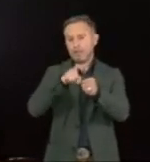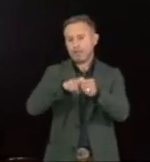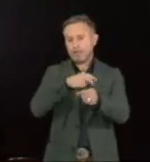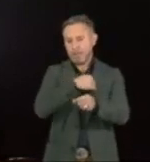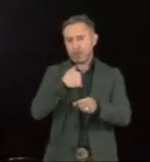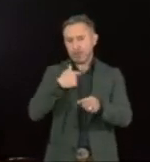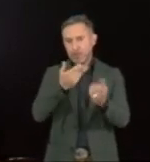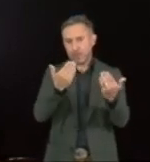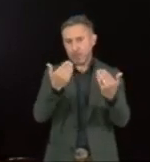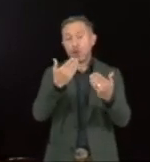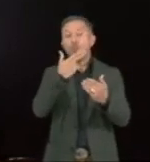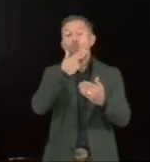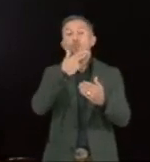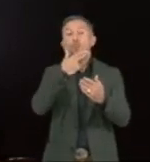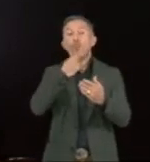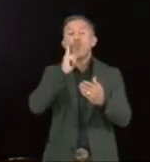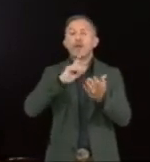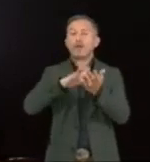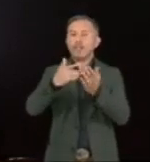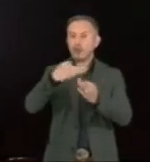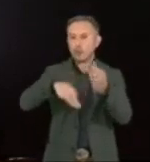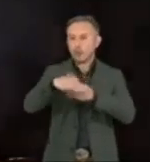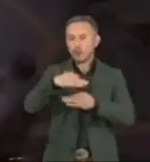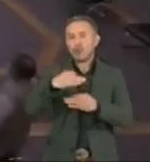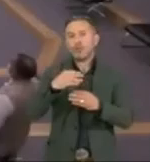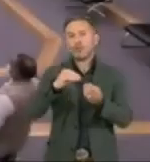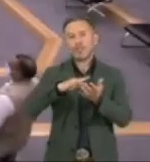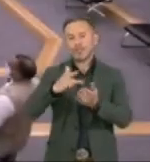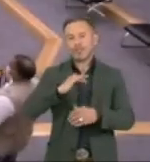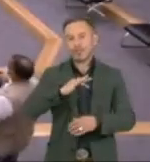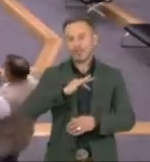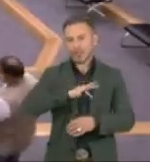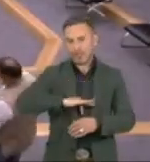todas y todos muchas felicidades muy buenas noches